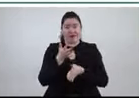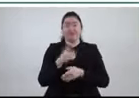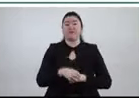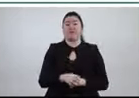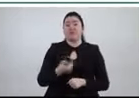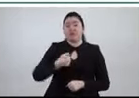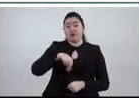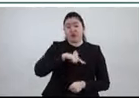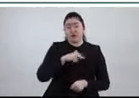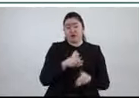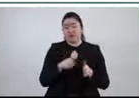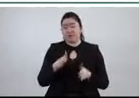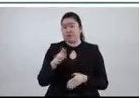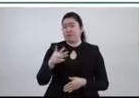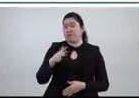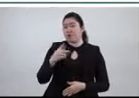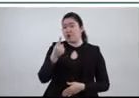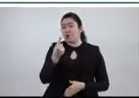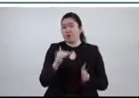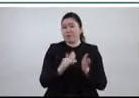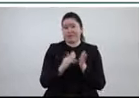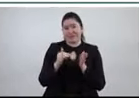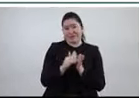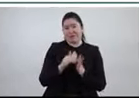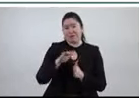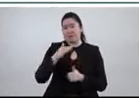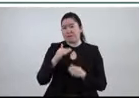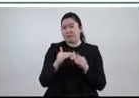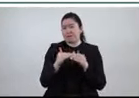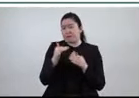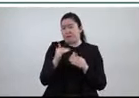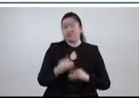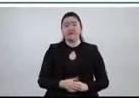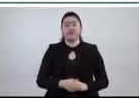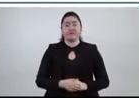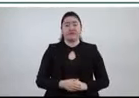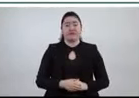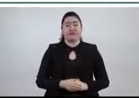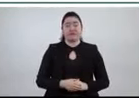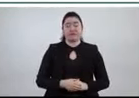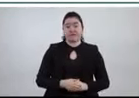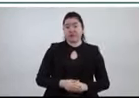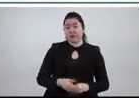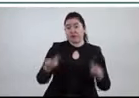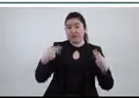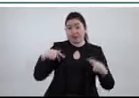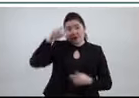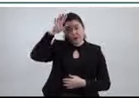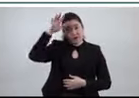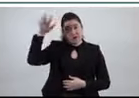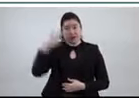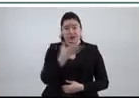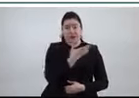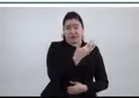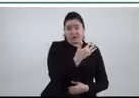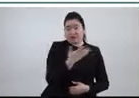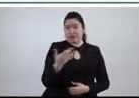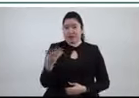hemos aplicado un poco más de 1 millón de esas segundas dosis. De los adultos de 50 a 59 años de